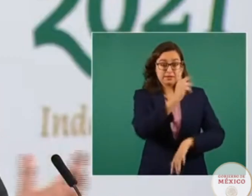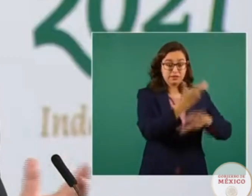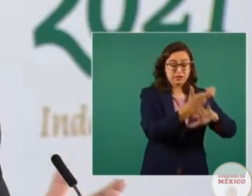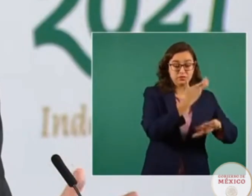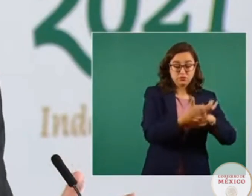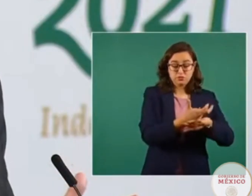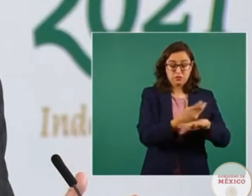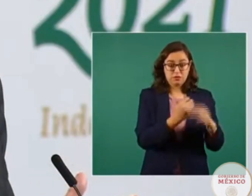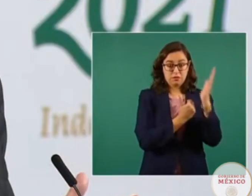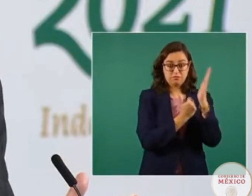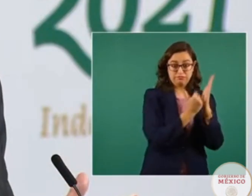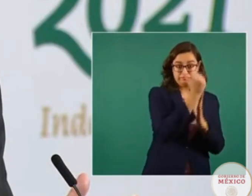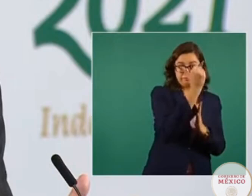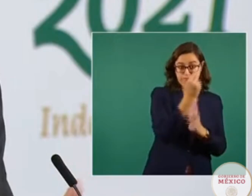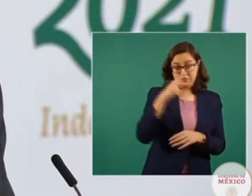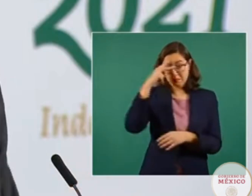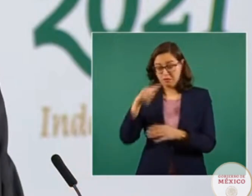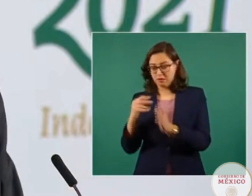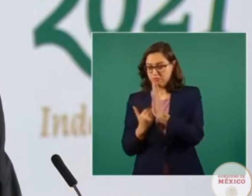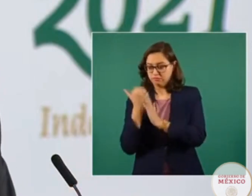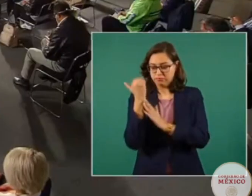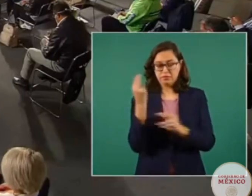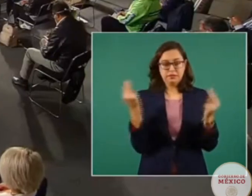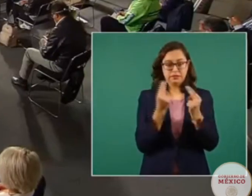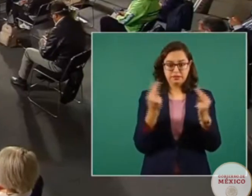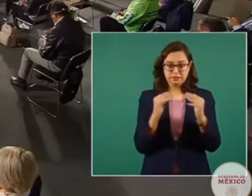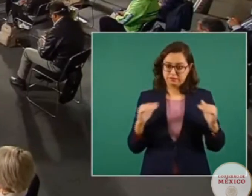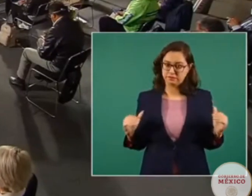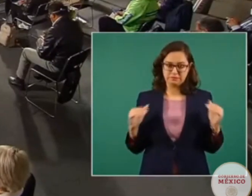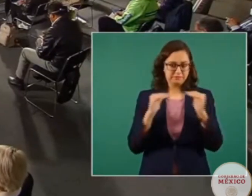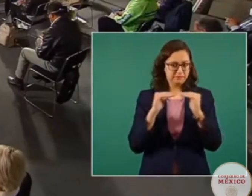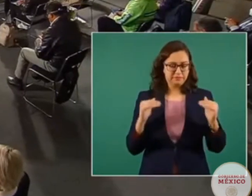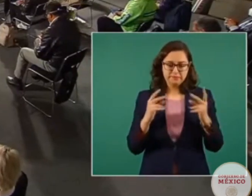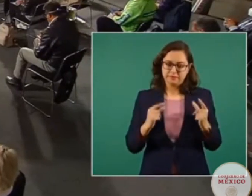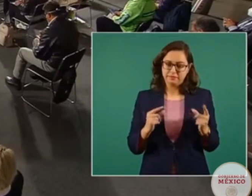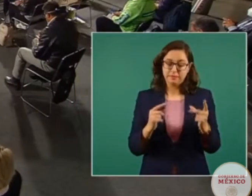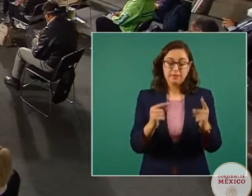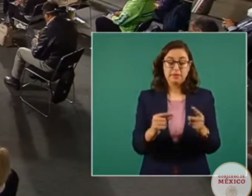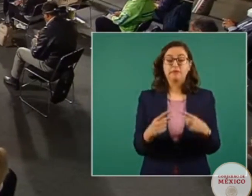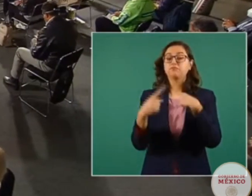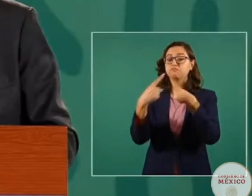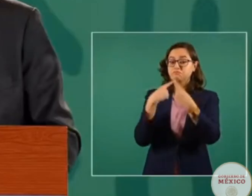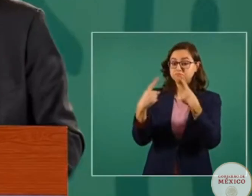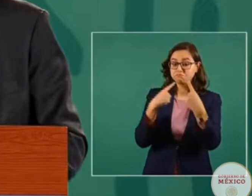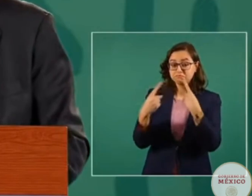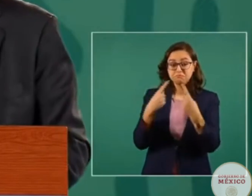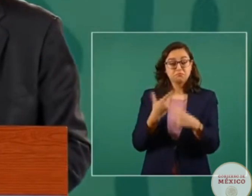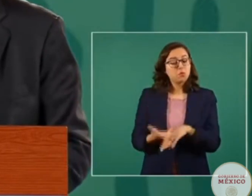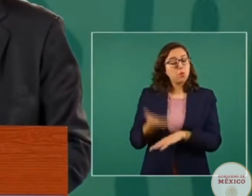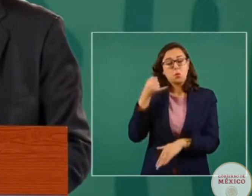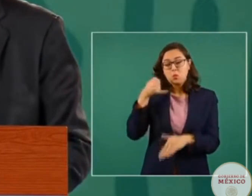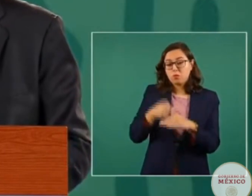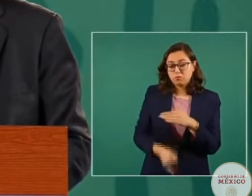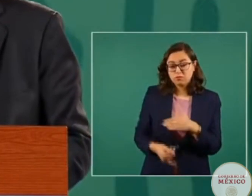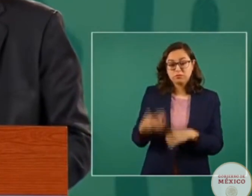también tener más recursos en la zona fronteriza. Yo creo que es un diálogo Es un diálogo que va a ser muy productivo, que el presidente nos ha pedido